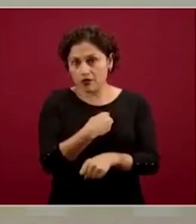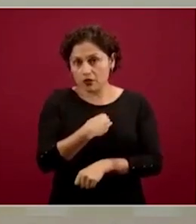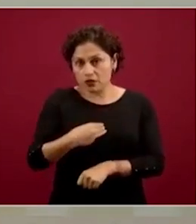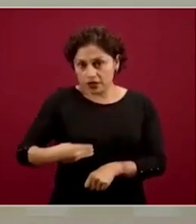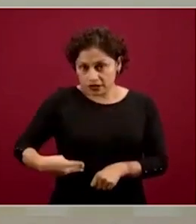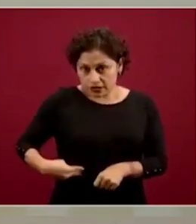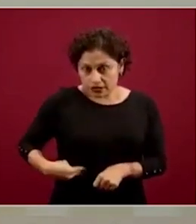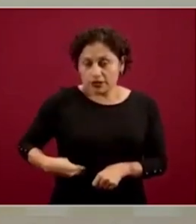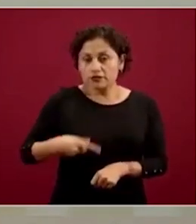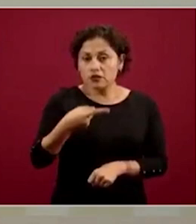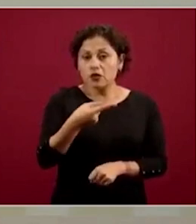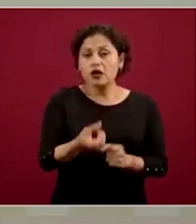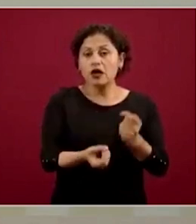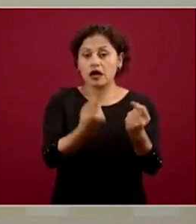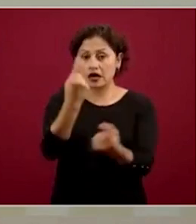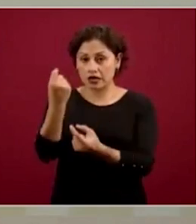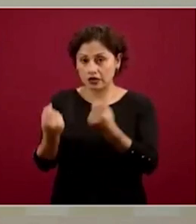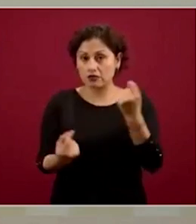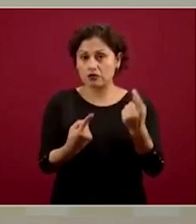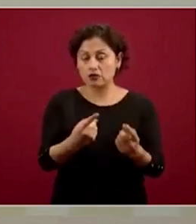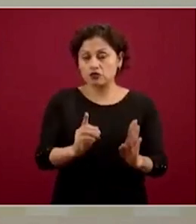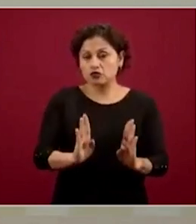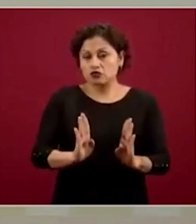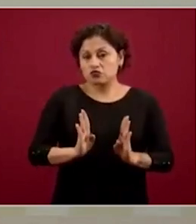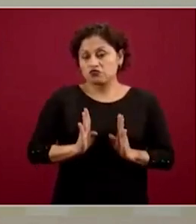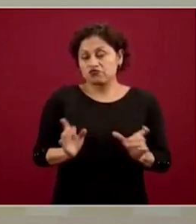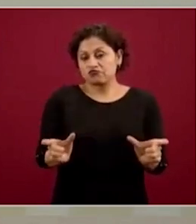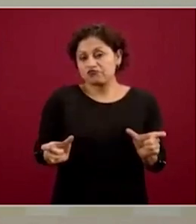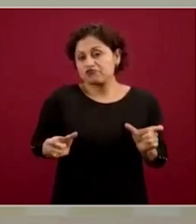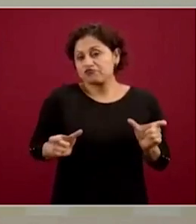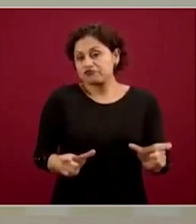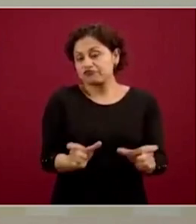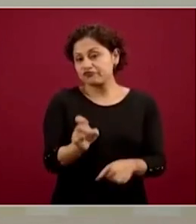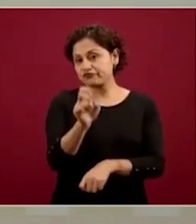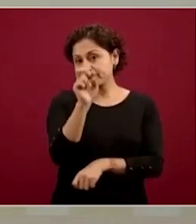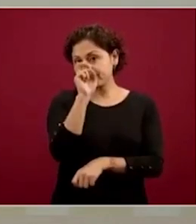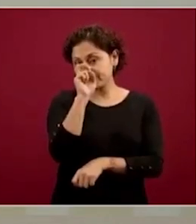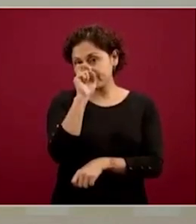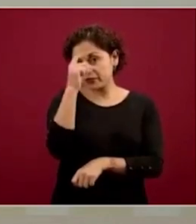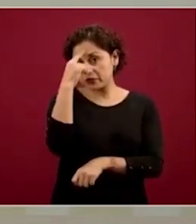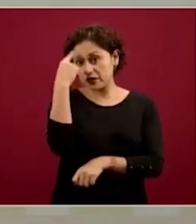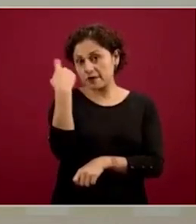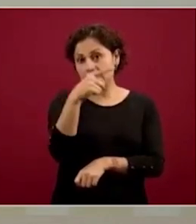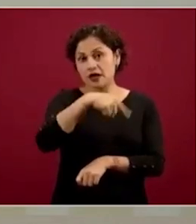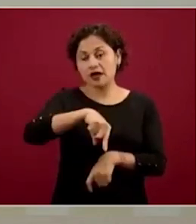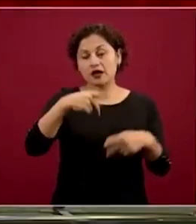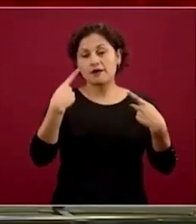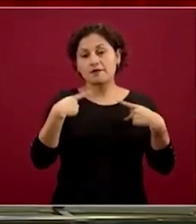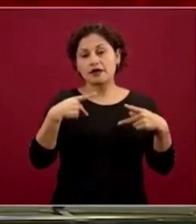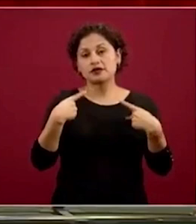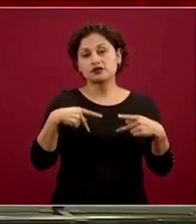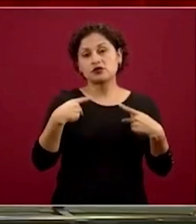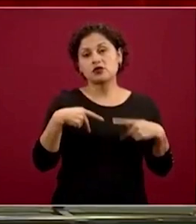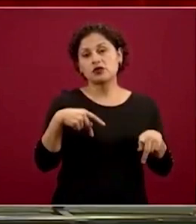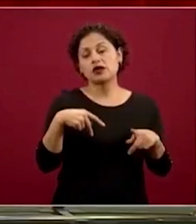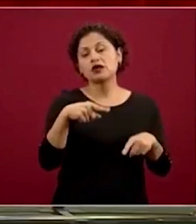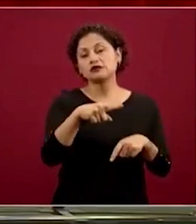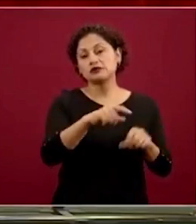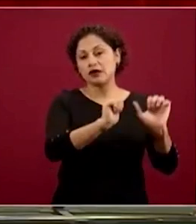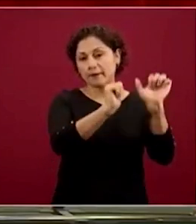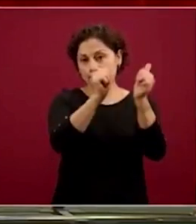fuerza pública como un mecanismo de coerción directa hacia los ciudadanos y ciudadanas.